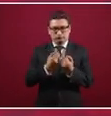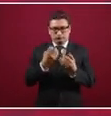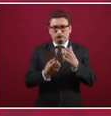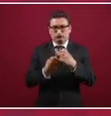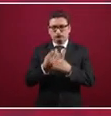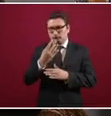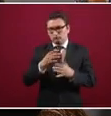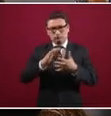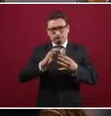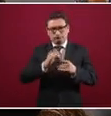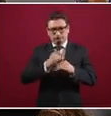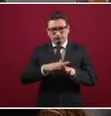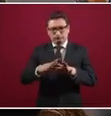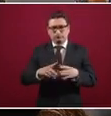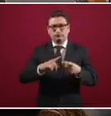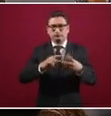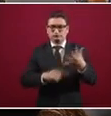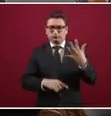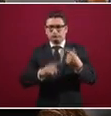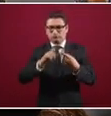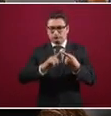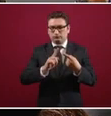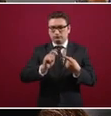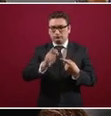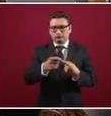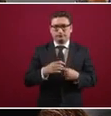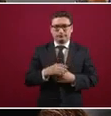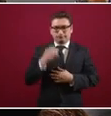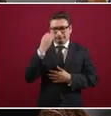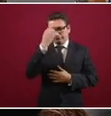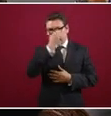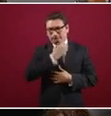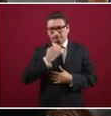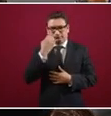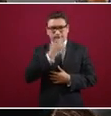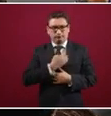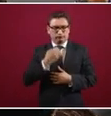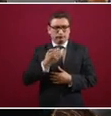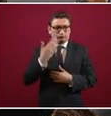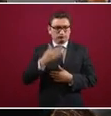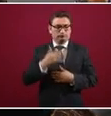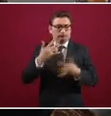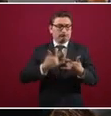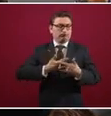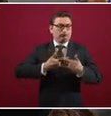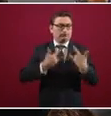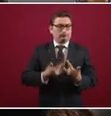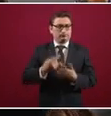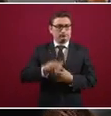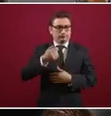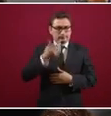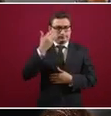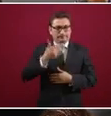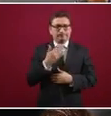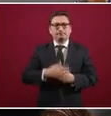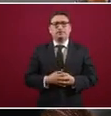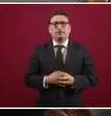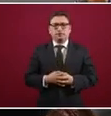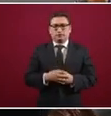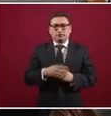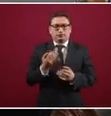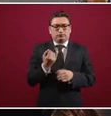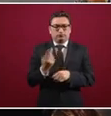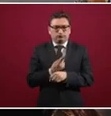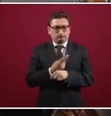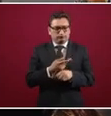informe el primero un análisis inox se realiza de carácter histórico de la evolución del fenómeno